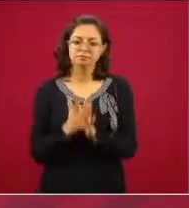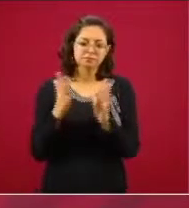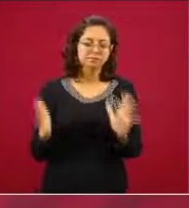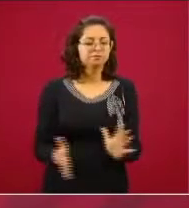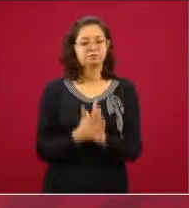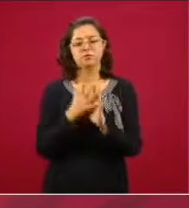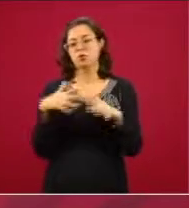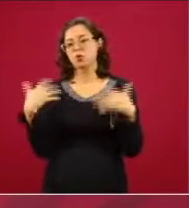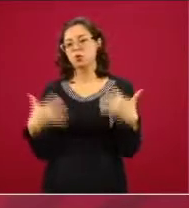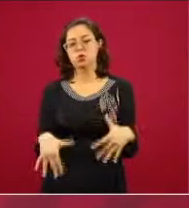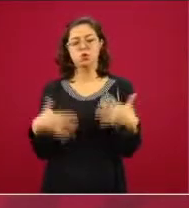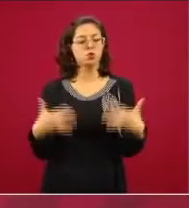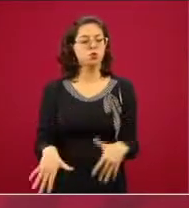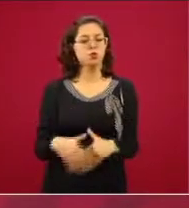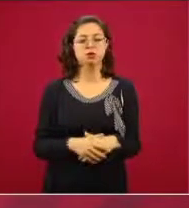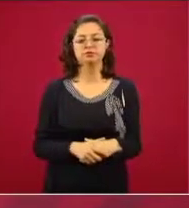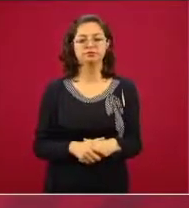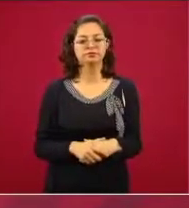participando como nunca,